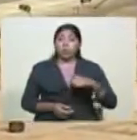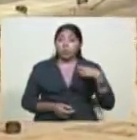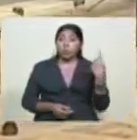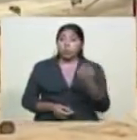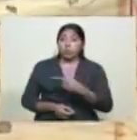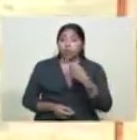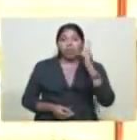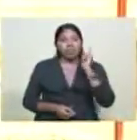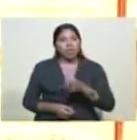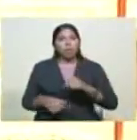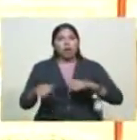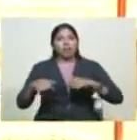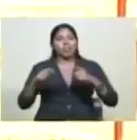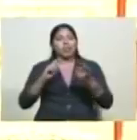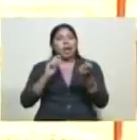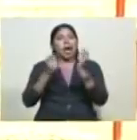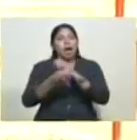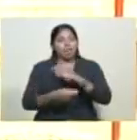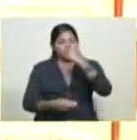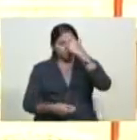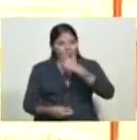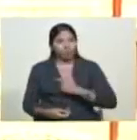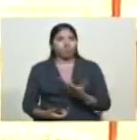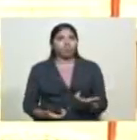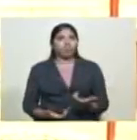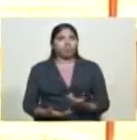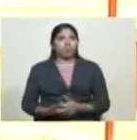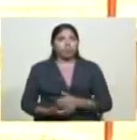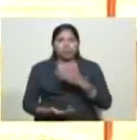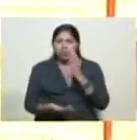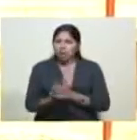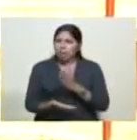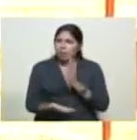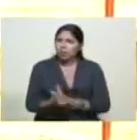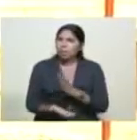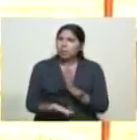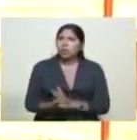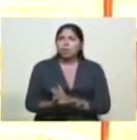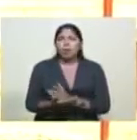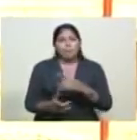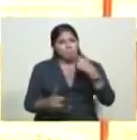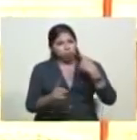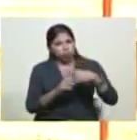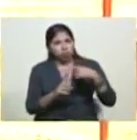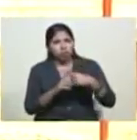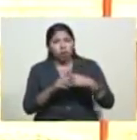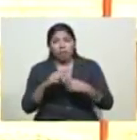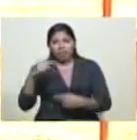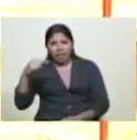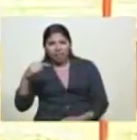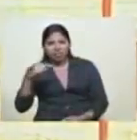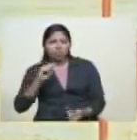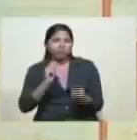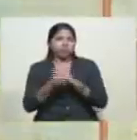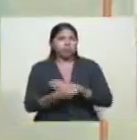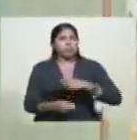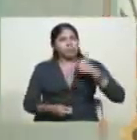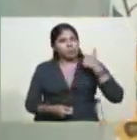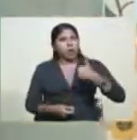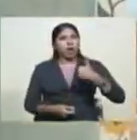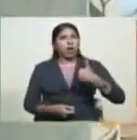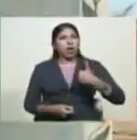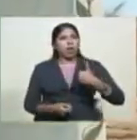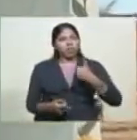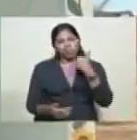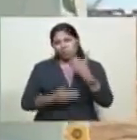la fuerza del cambio en nosotros. Cambiar siempre, cambiar para bien, cambiar lo malo, cambiar hacia